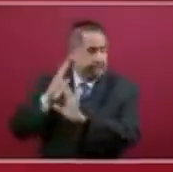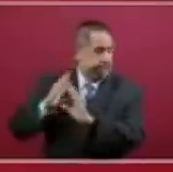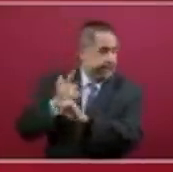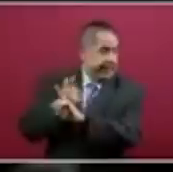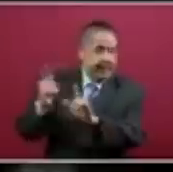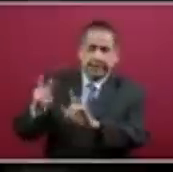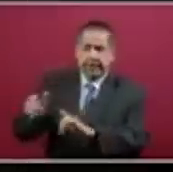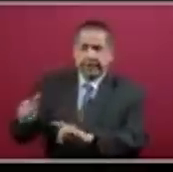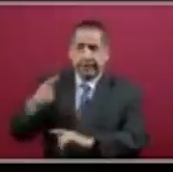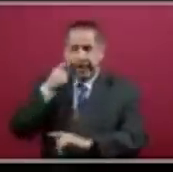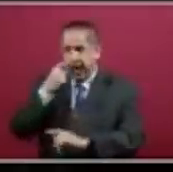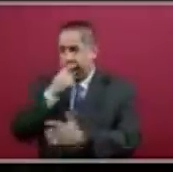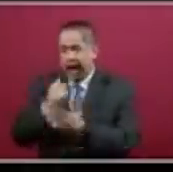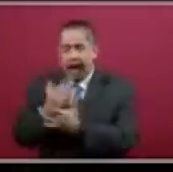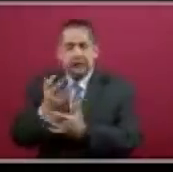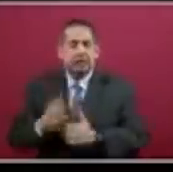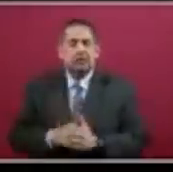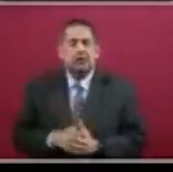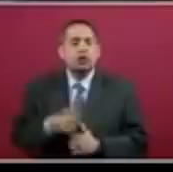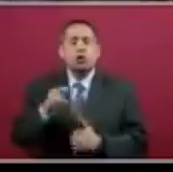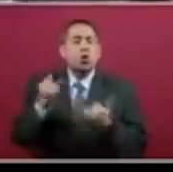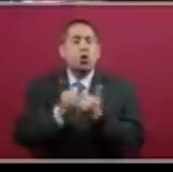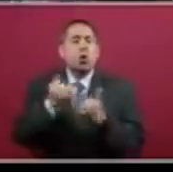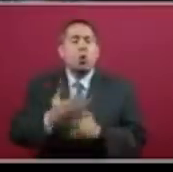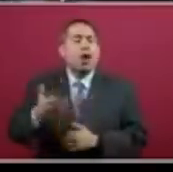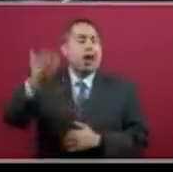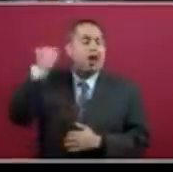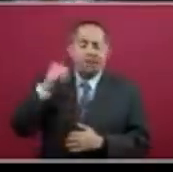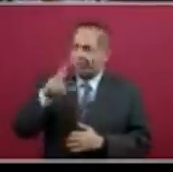libremente. O sea, no es como antes,